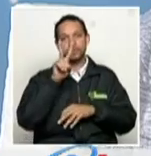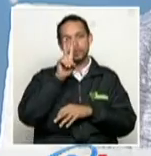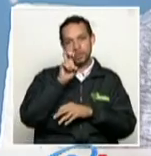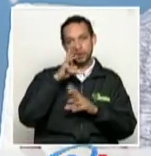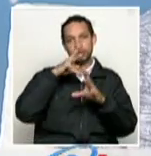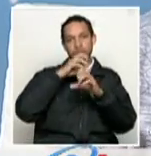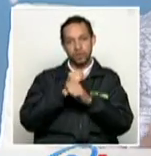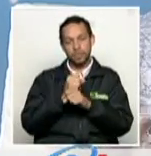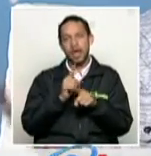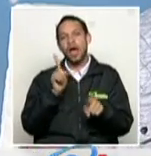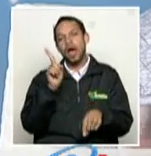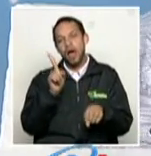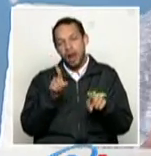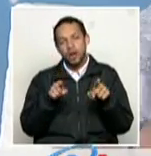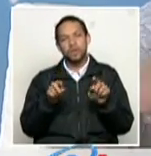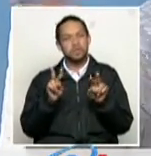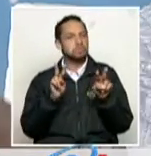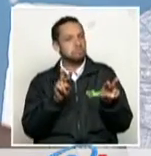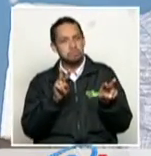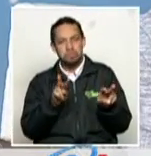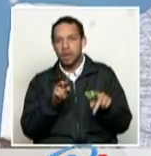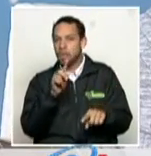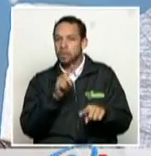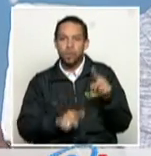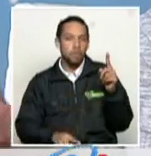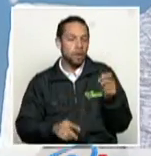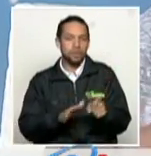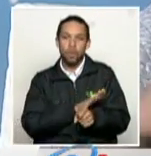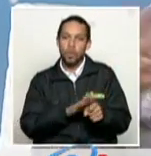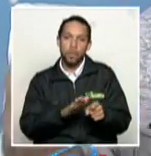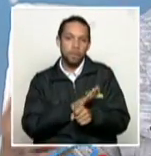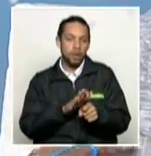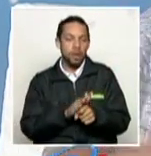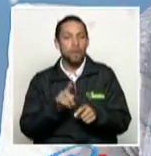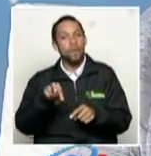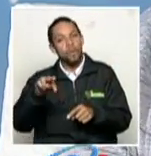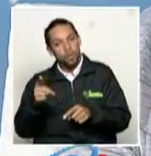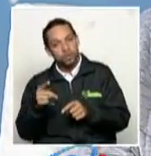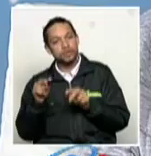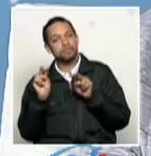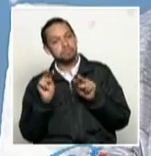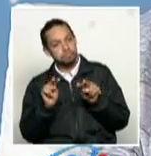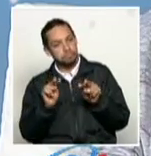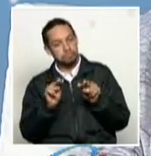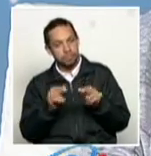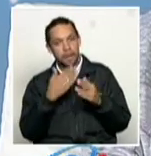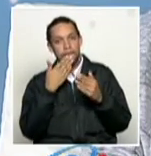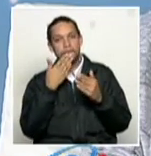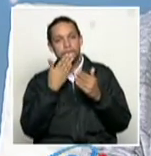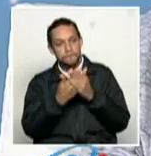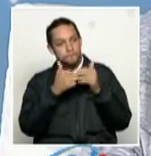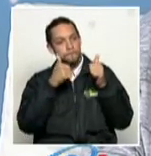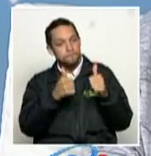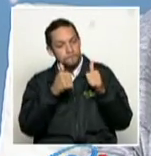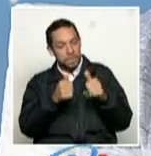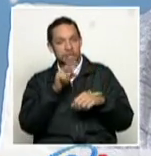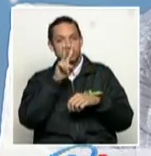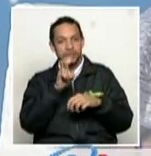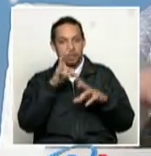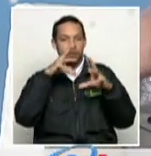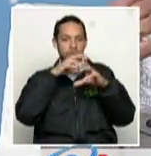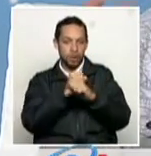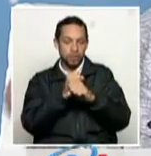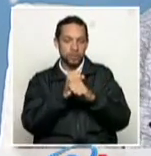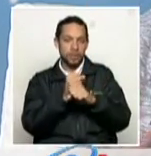personas que se han ausentado porque, bueno, no han podido, como muchas otras que han llegado, y a esas muchas otras, pues les damos la bienvenida siempre cordial